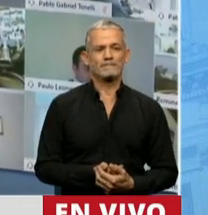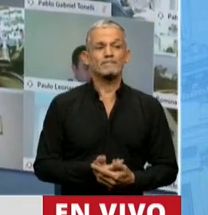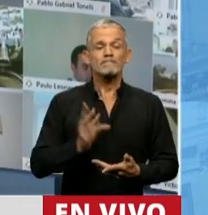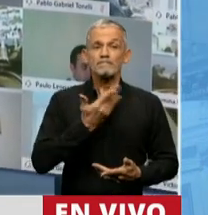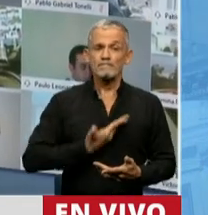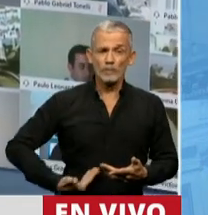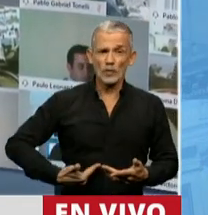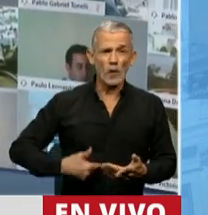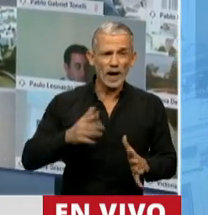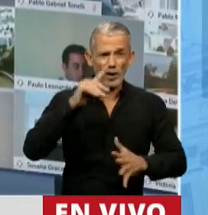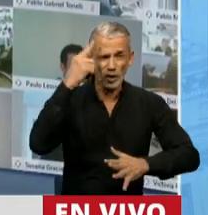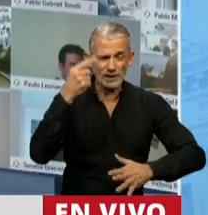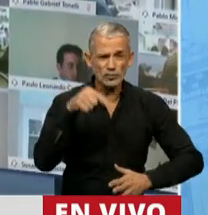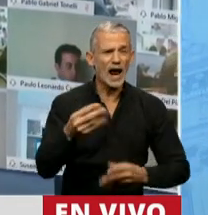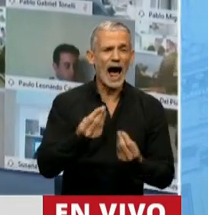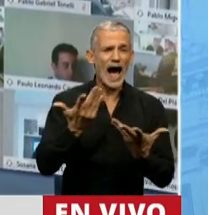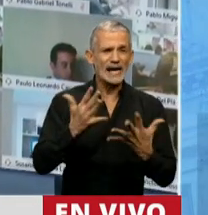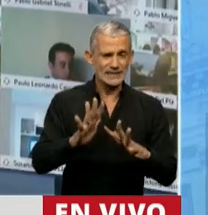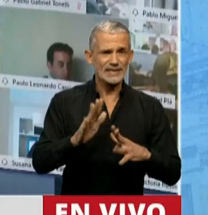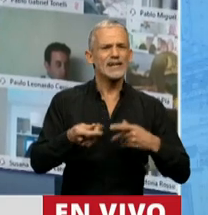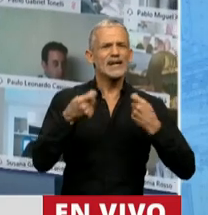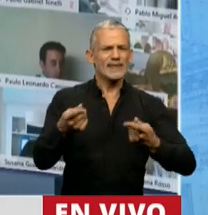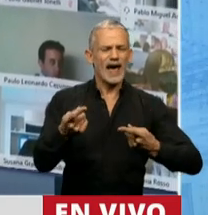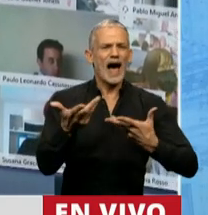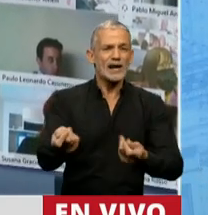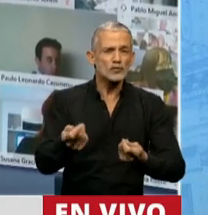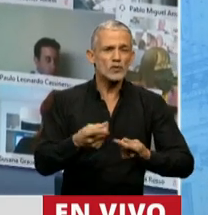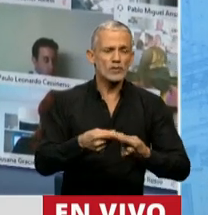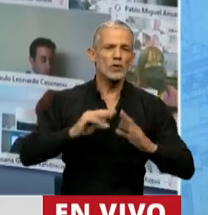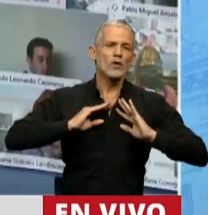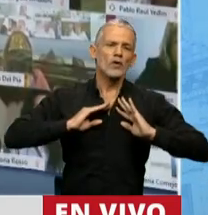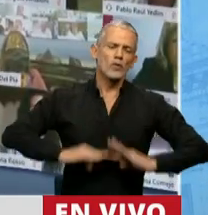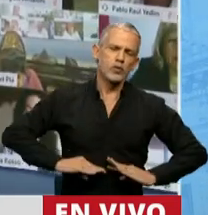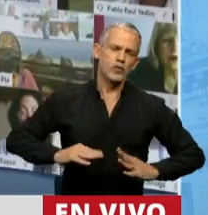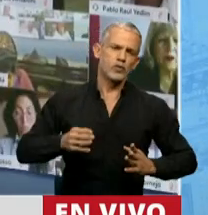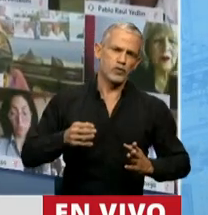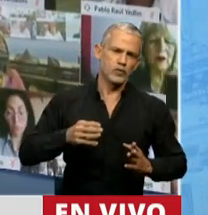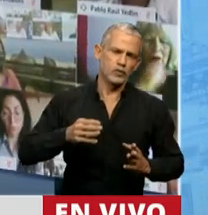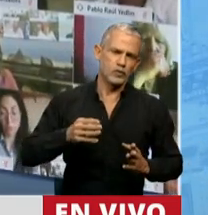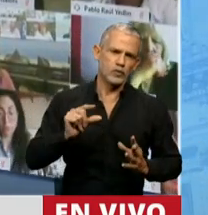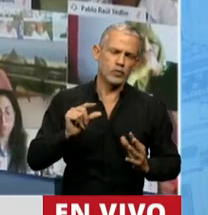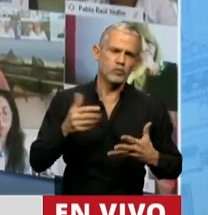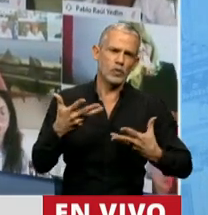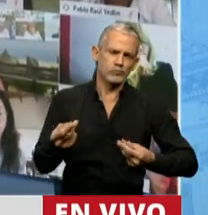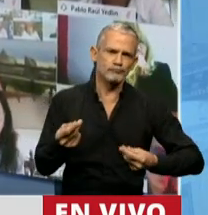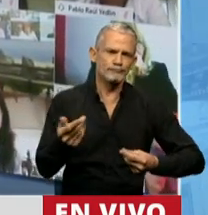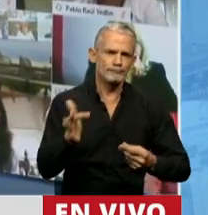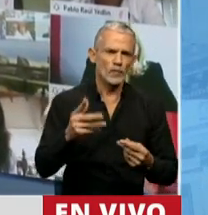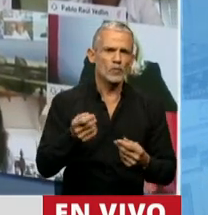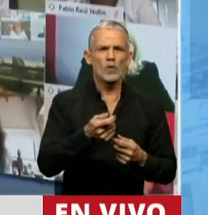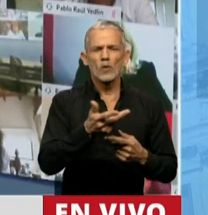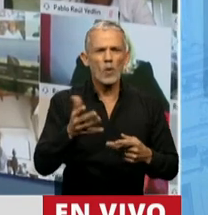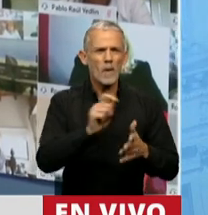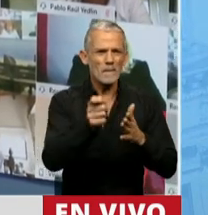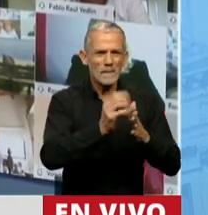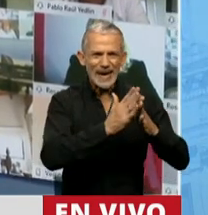El gobierno de esta manera creo que contribuye y promueve un alivio importante adicional, con una cantidad